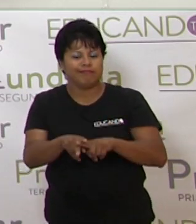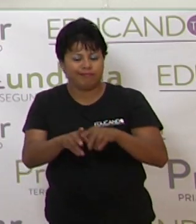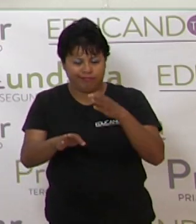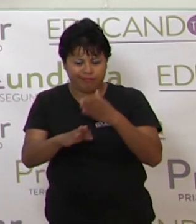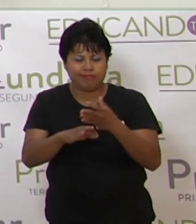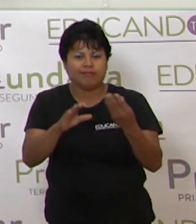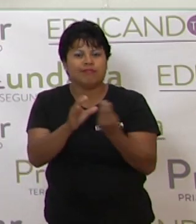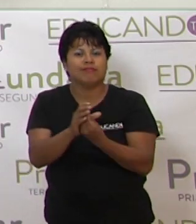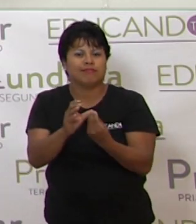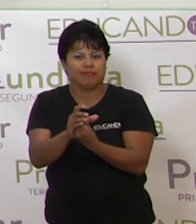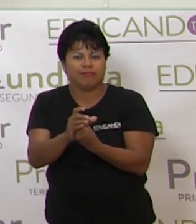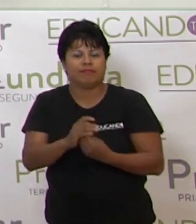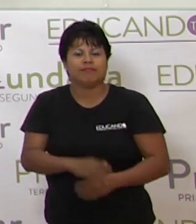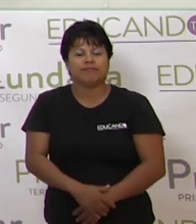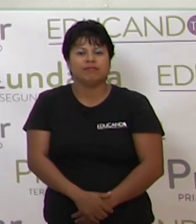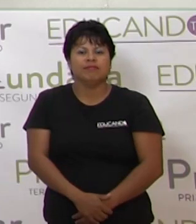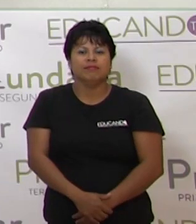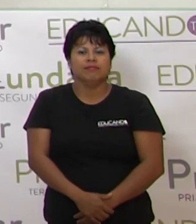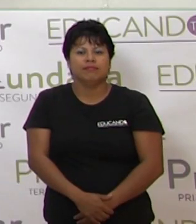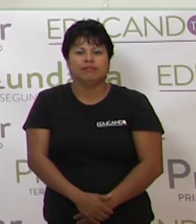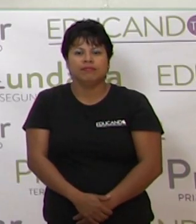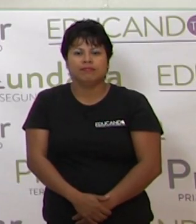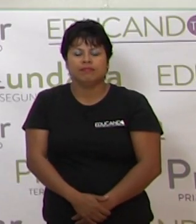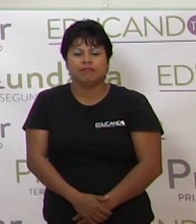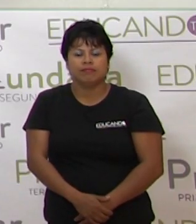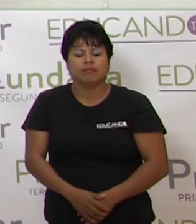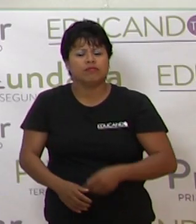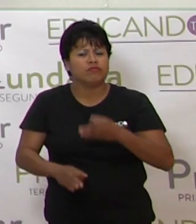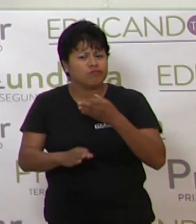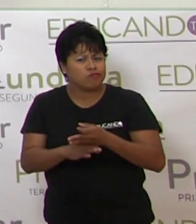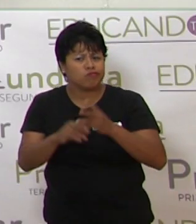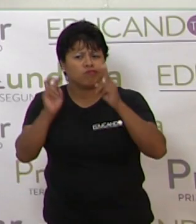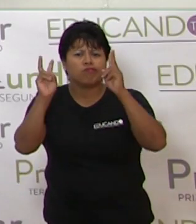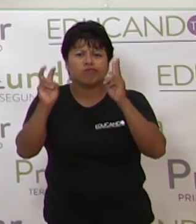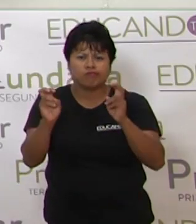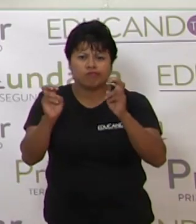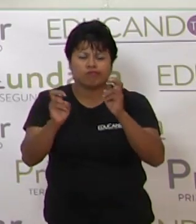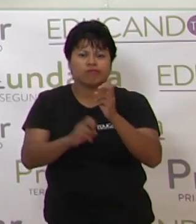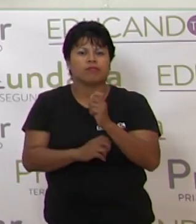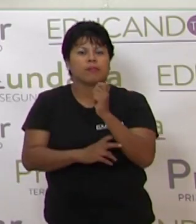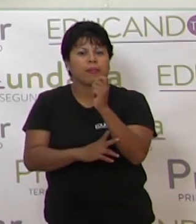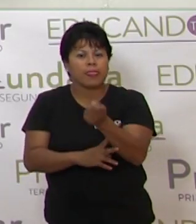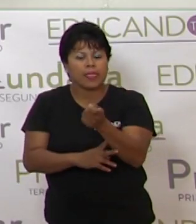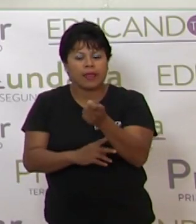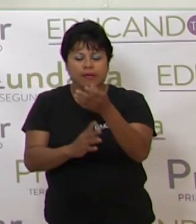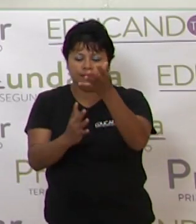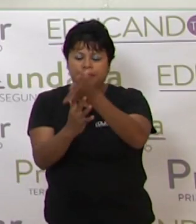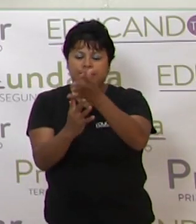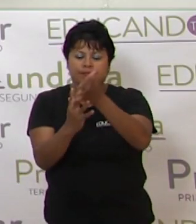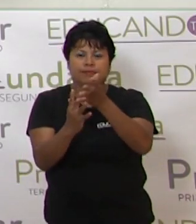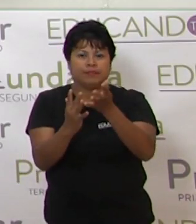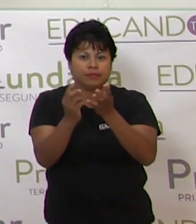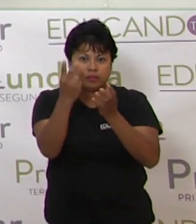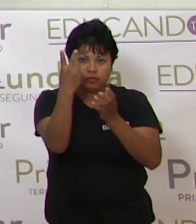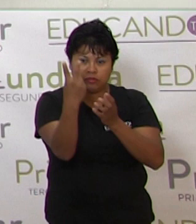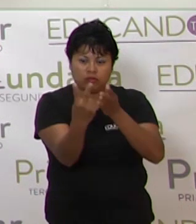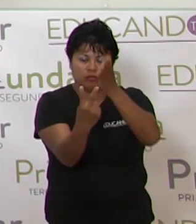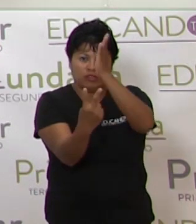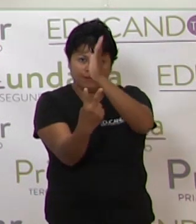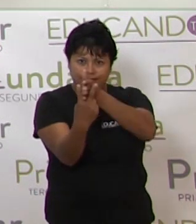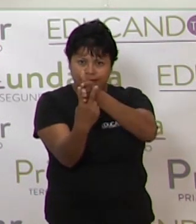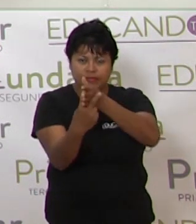iniciar con nuestro tema. El tema de hoy está dividido en dos